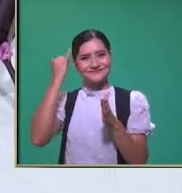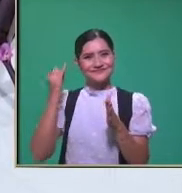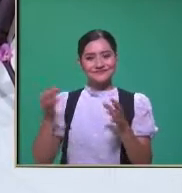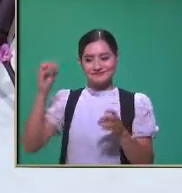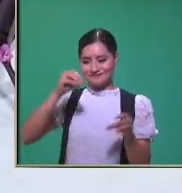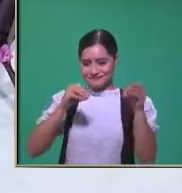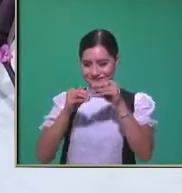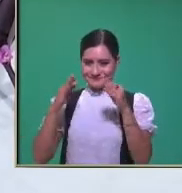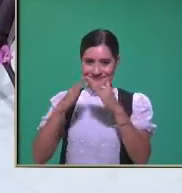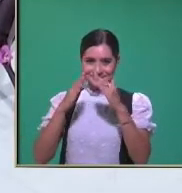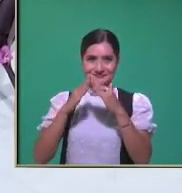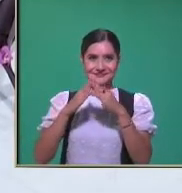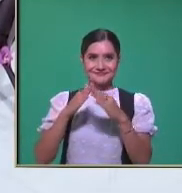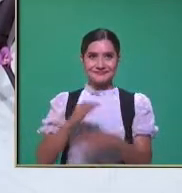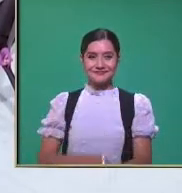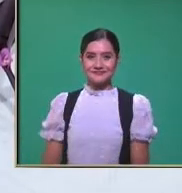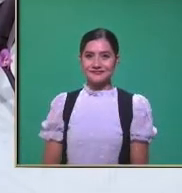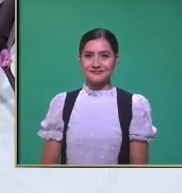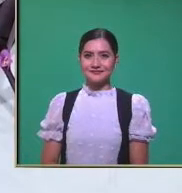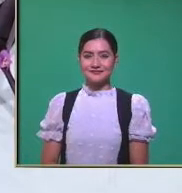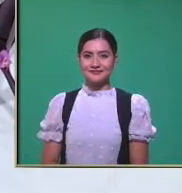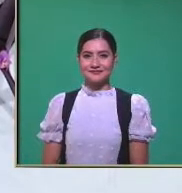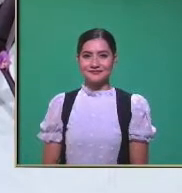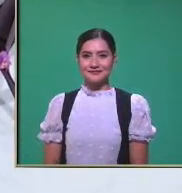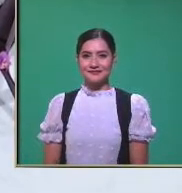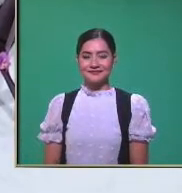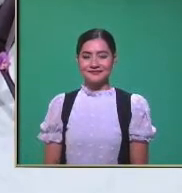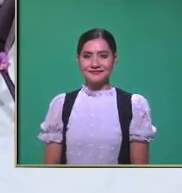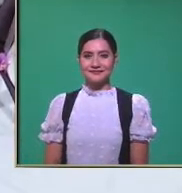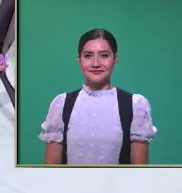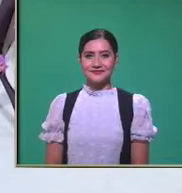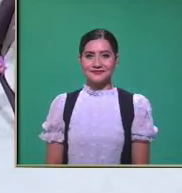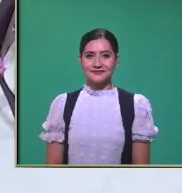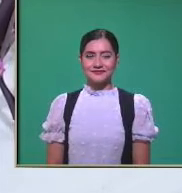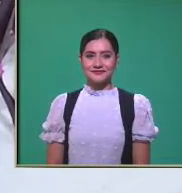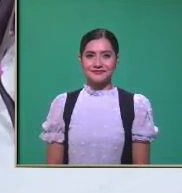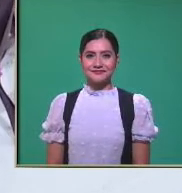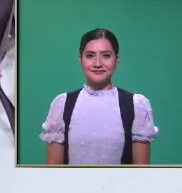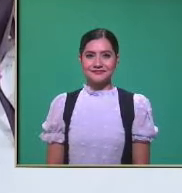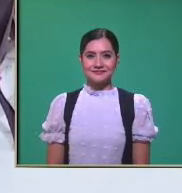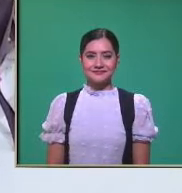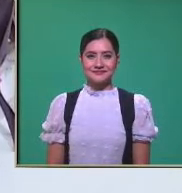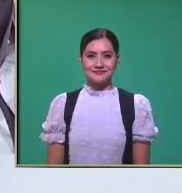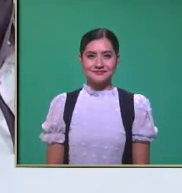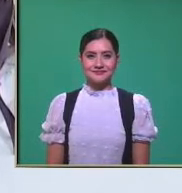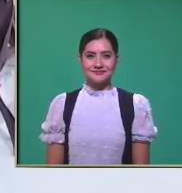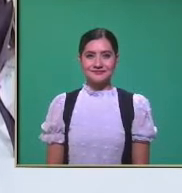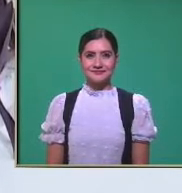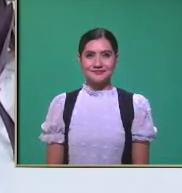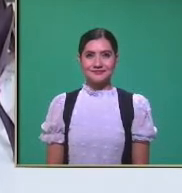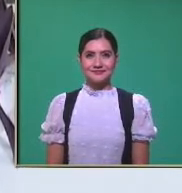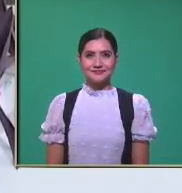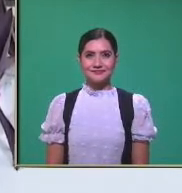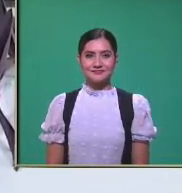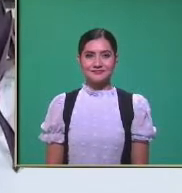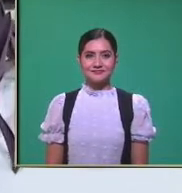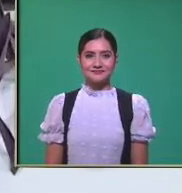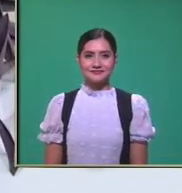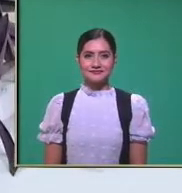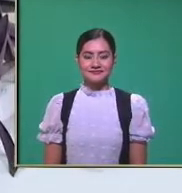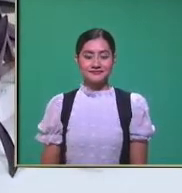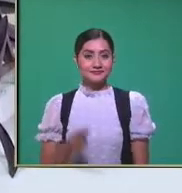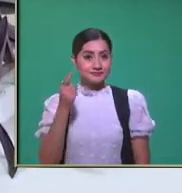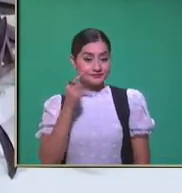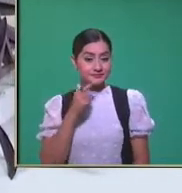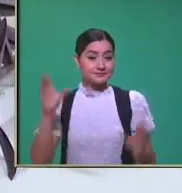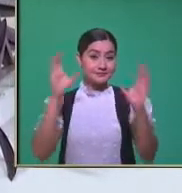ay, y el maestro Hugo ya está cantando la canción. Ah, ¿escuchaste? ¿Cuál canción traes preparada de una casita? a la casita. Vamos